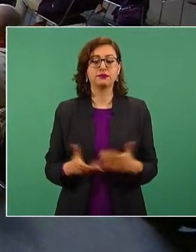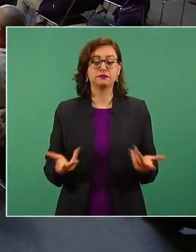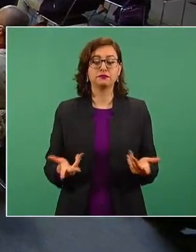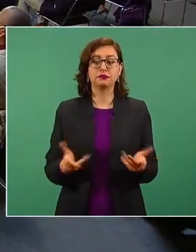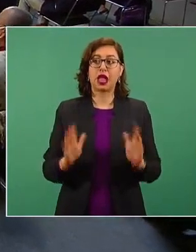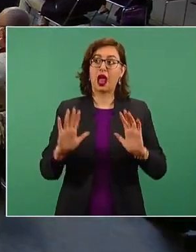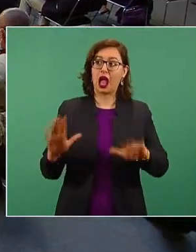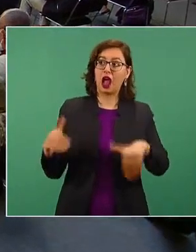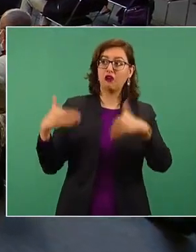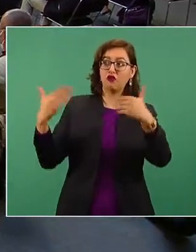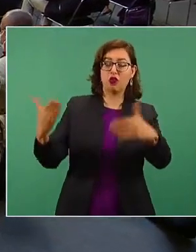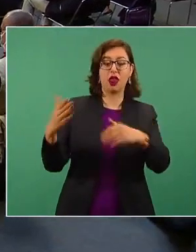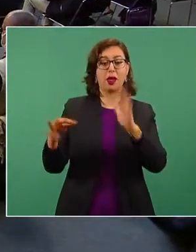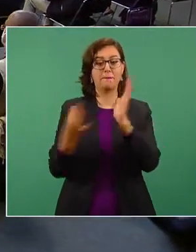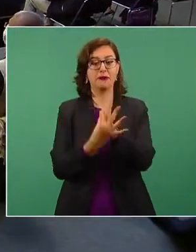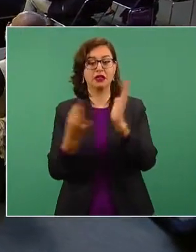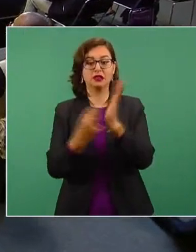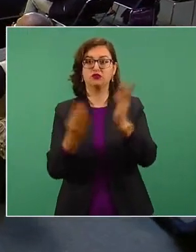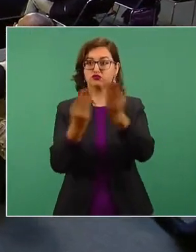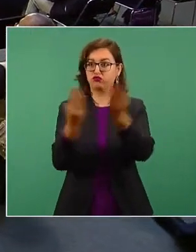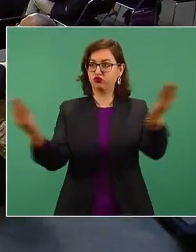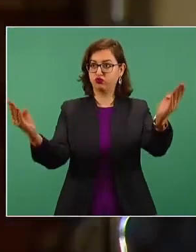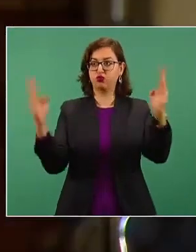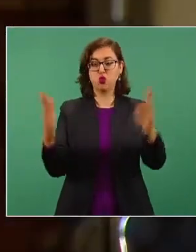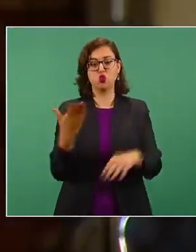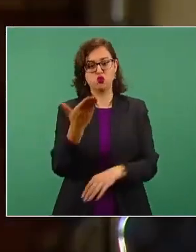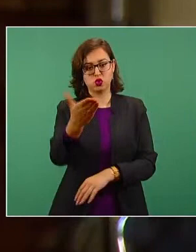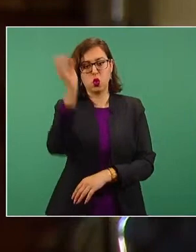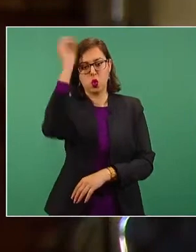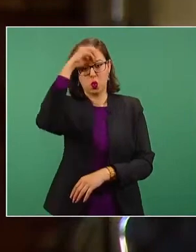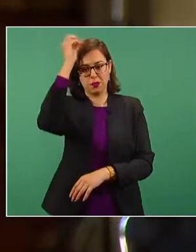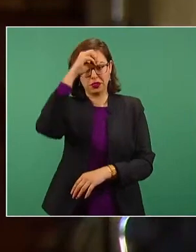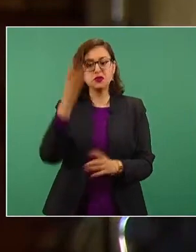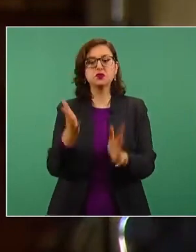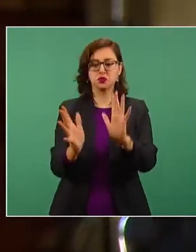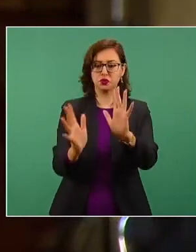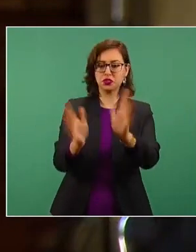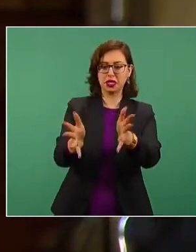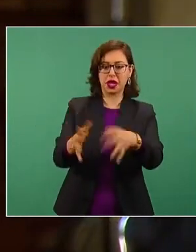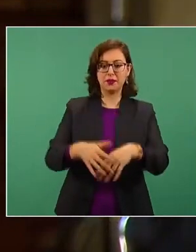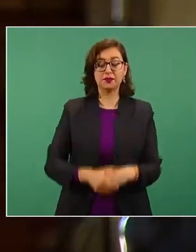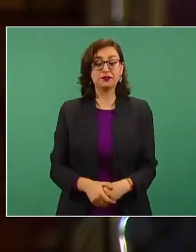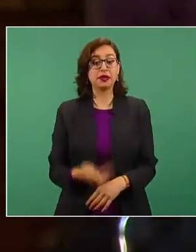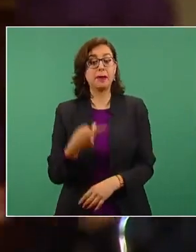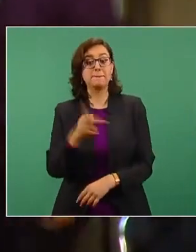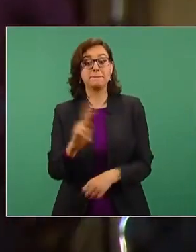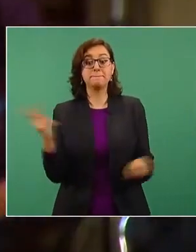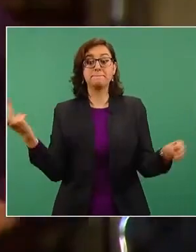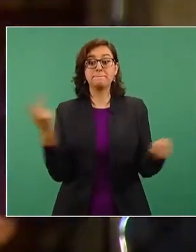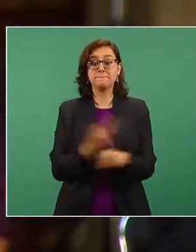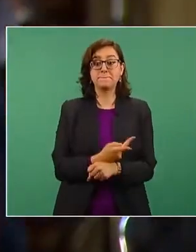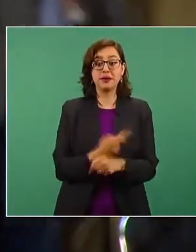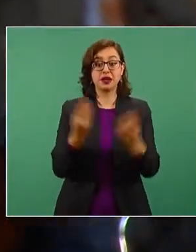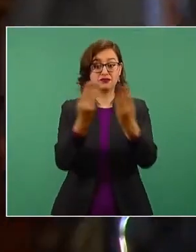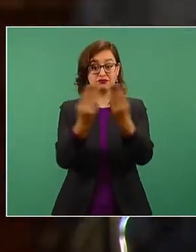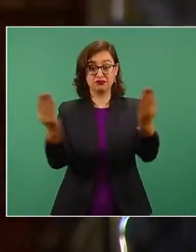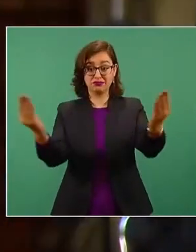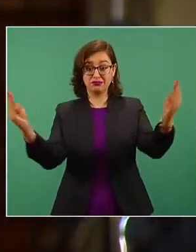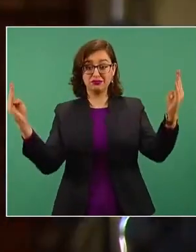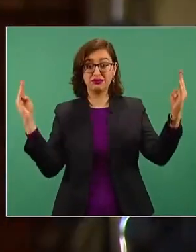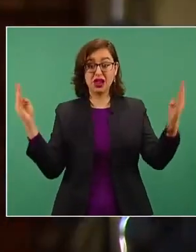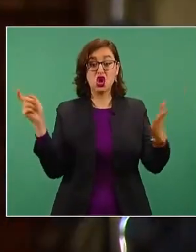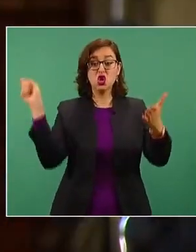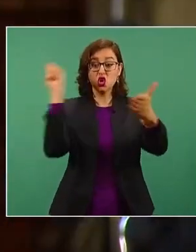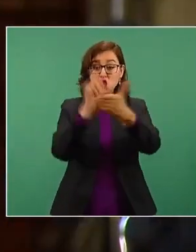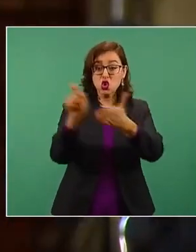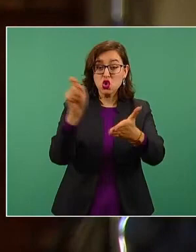vallas metálicas que pusieron. Sin embargo, saber su opinión, que estas vallas no fueron suficientes para escribir los nombres y